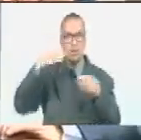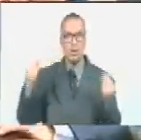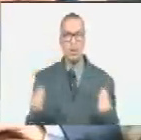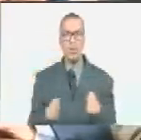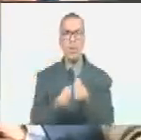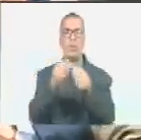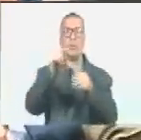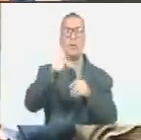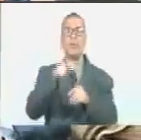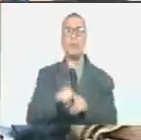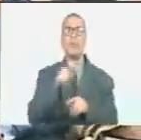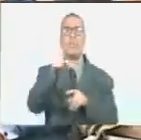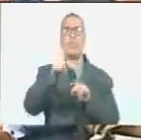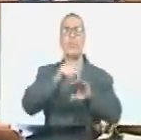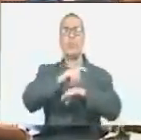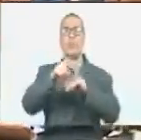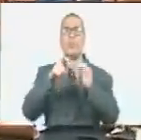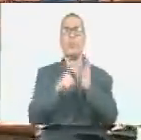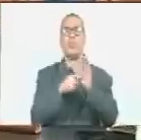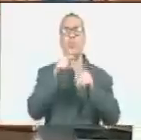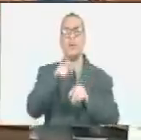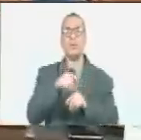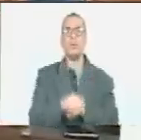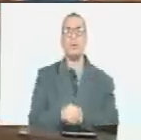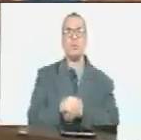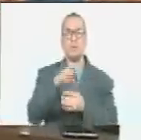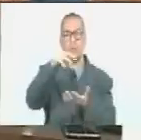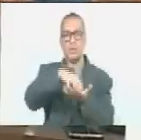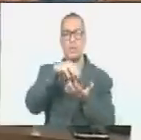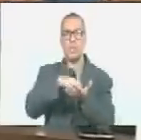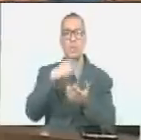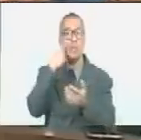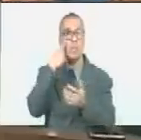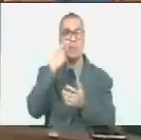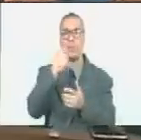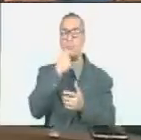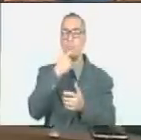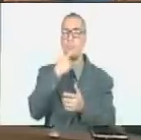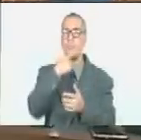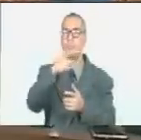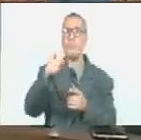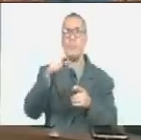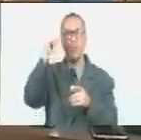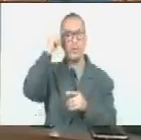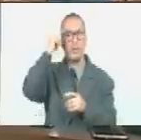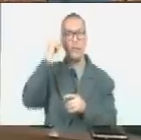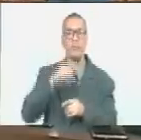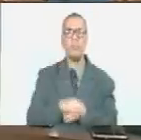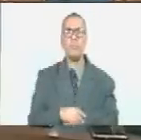acompañan en esta plenaria y que llenan de vistosidad este día.